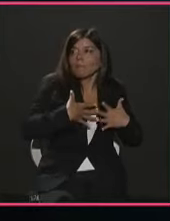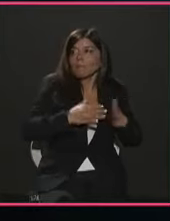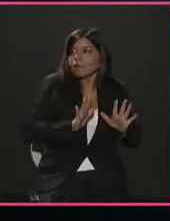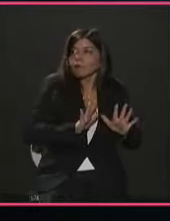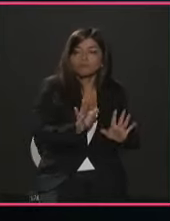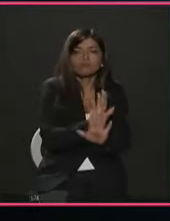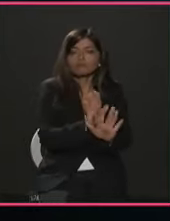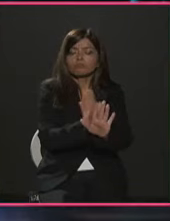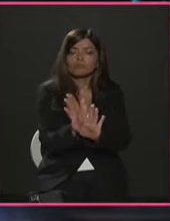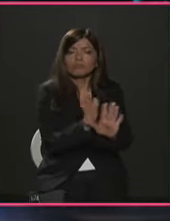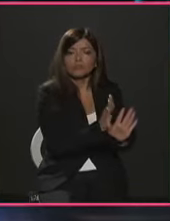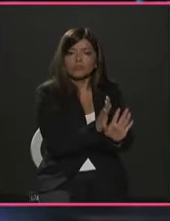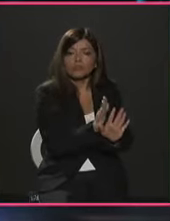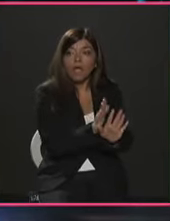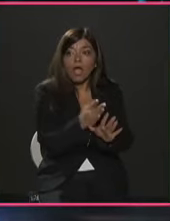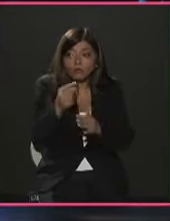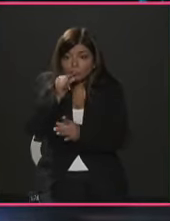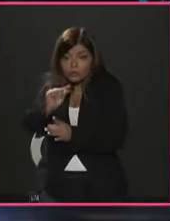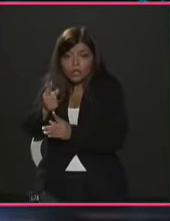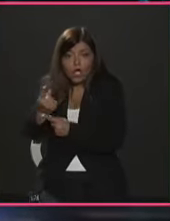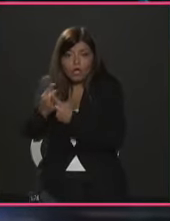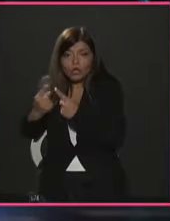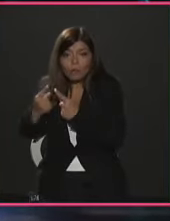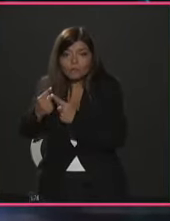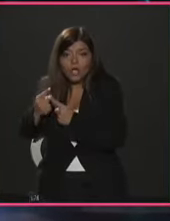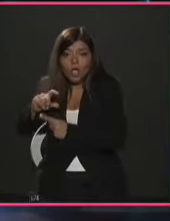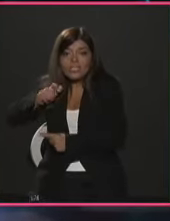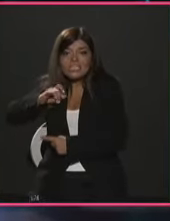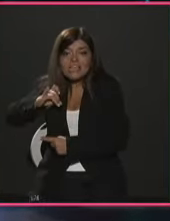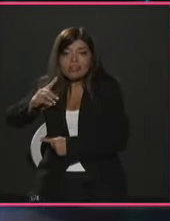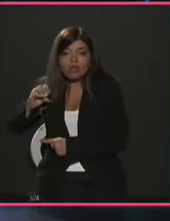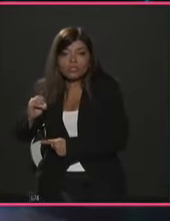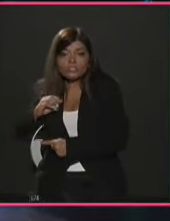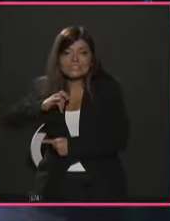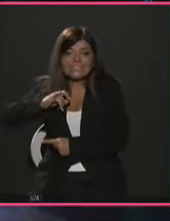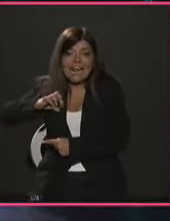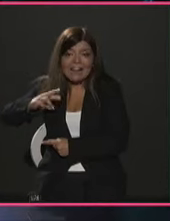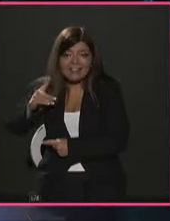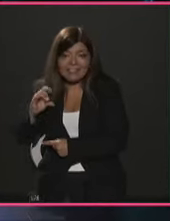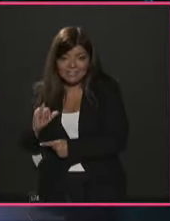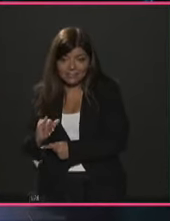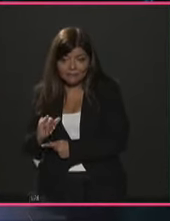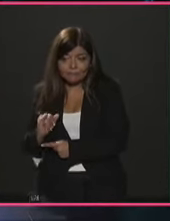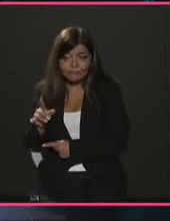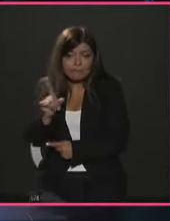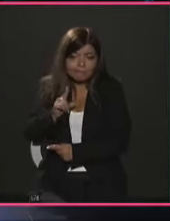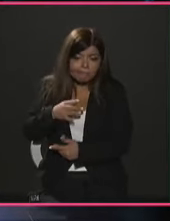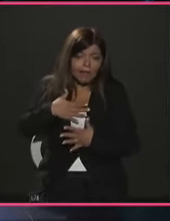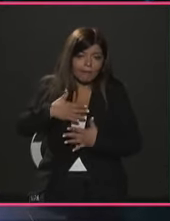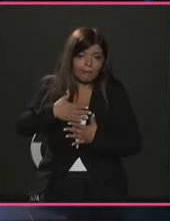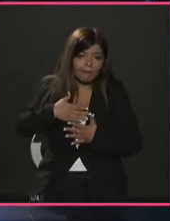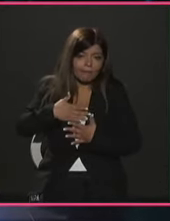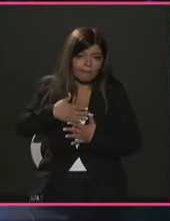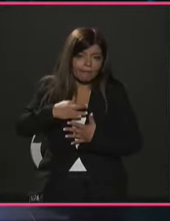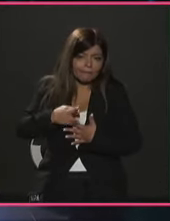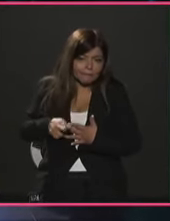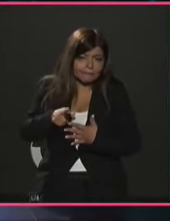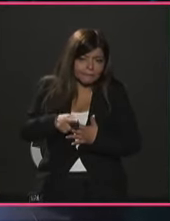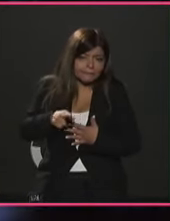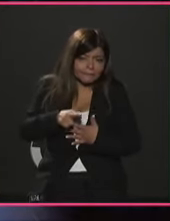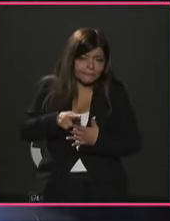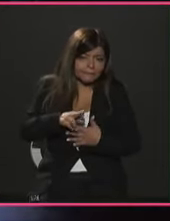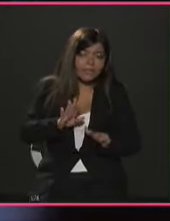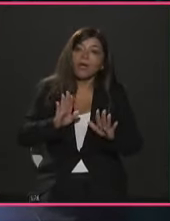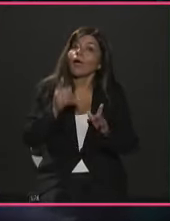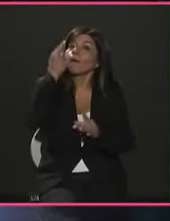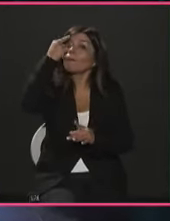instalarse lo conversábamos Recién con guido en donde el miedo es adictivo pero sin